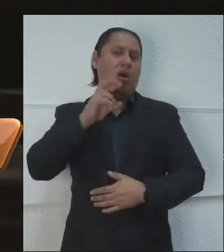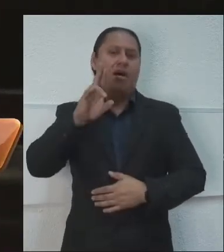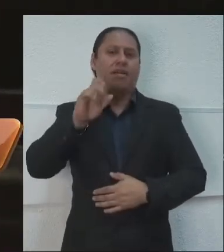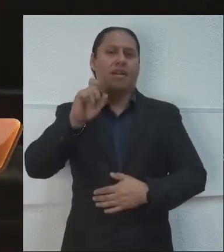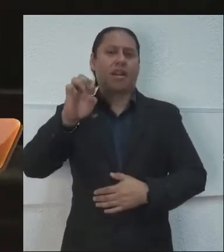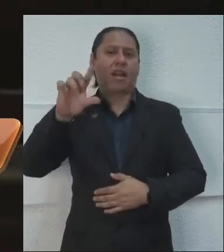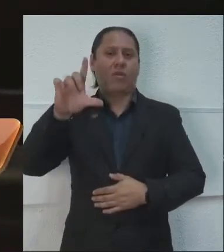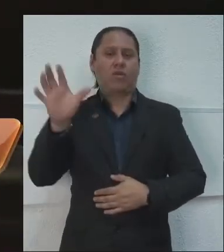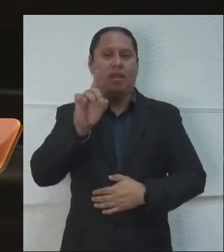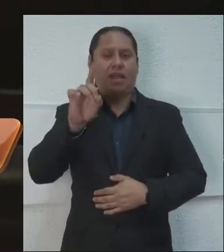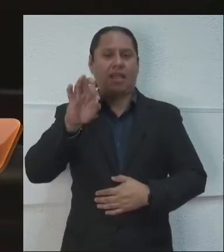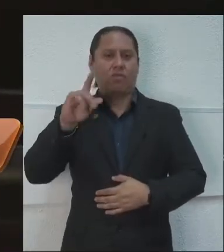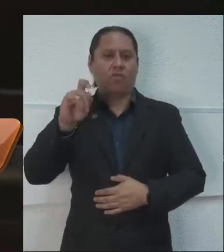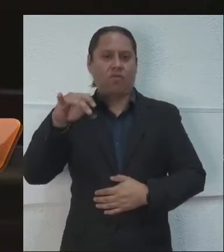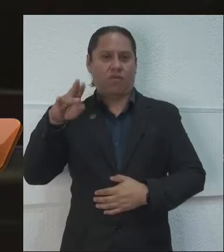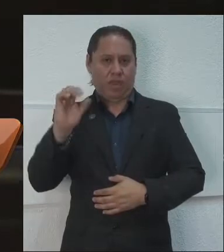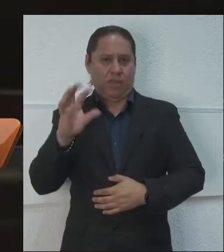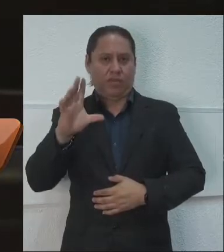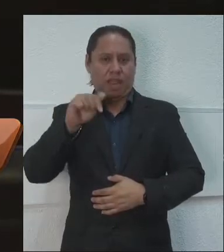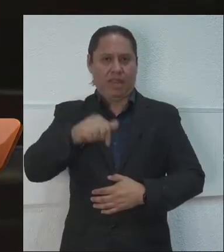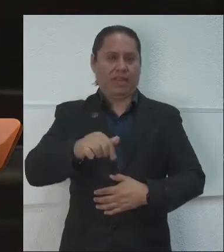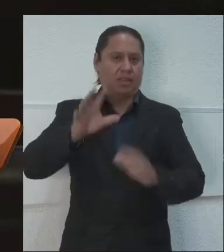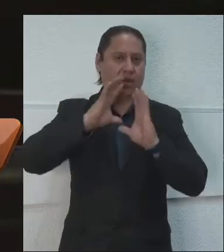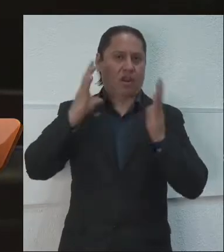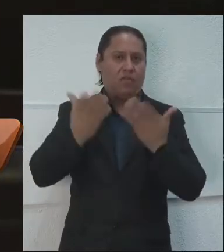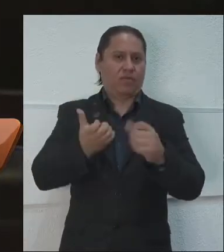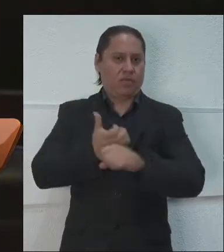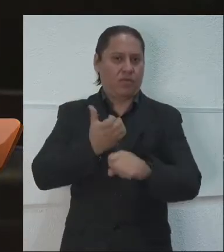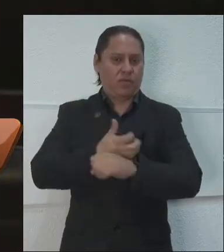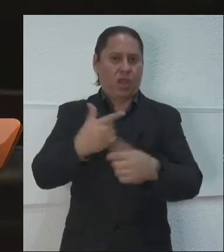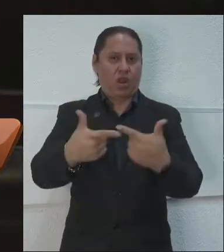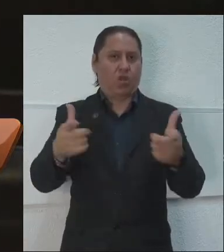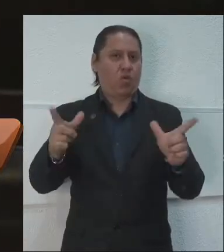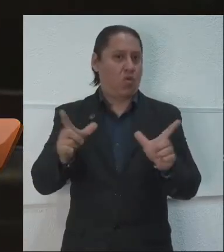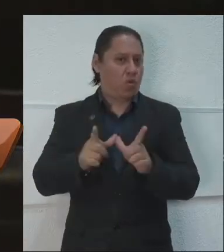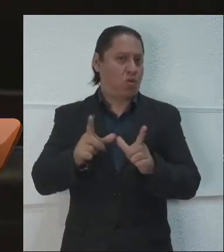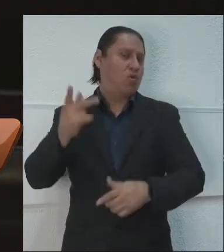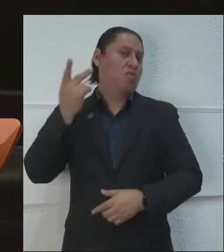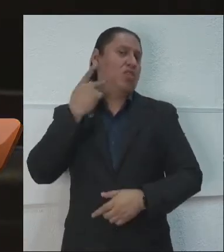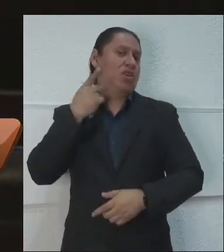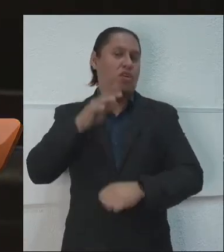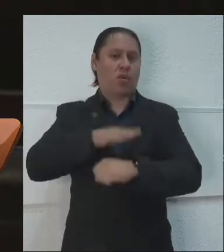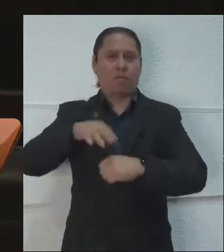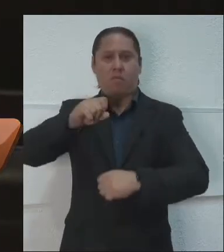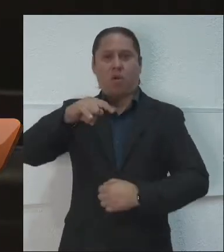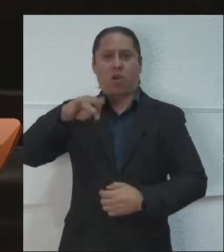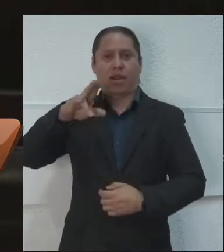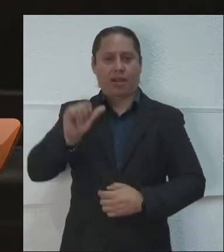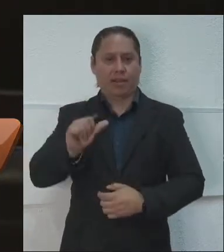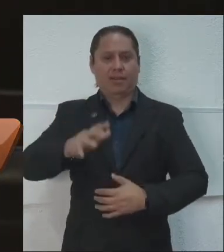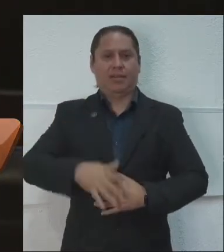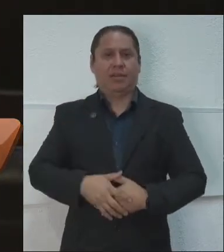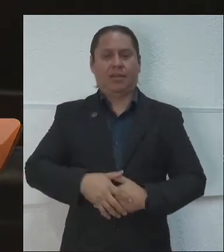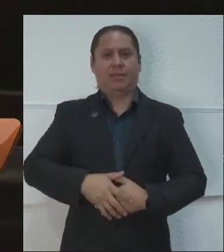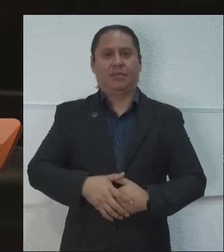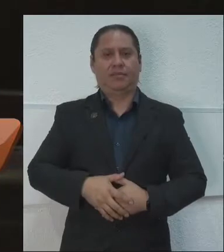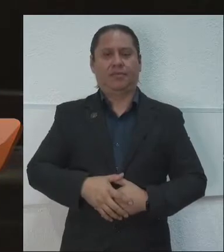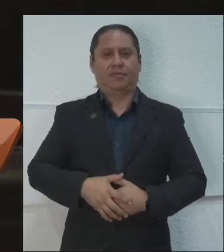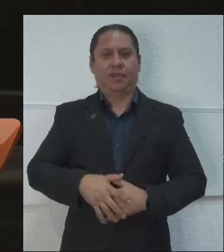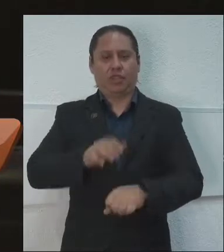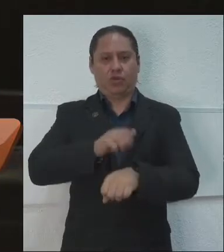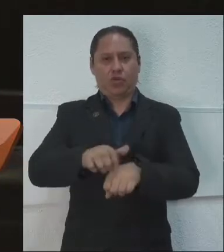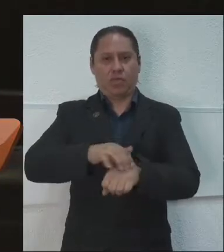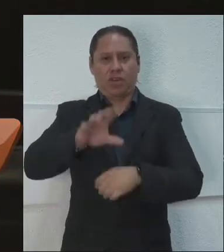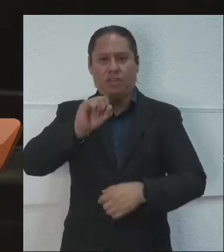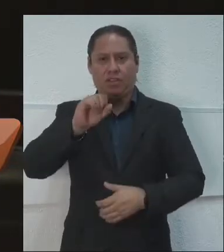Raúl Eduardo Bonifaz Moedano, integrante del Grupo Parlamentario de Morena, de esta legislatura